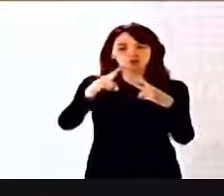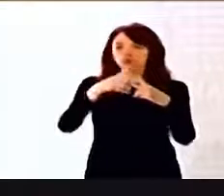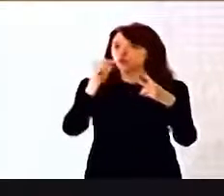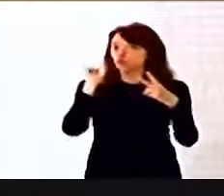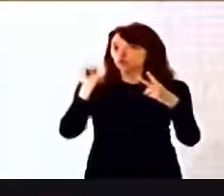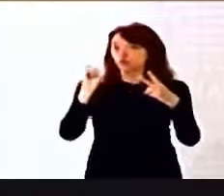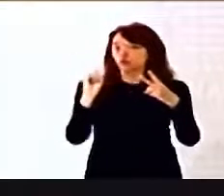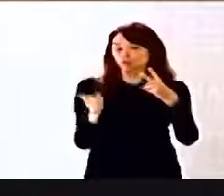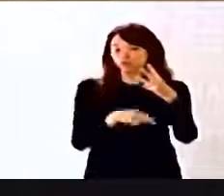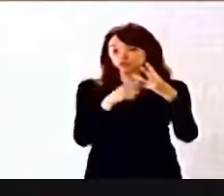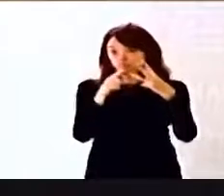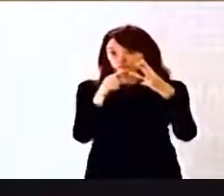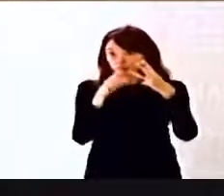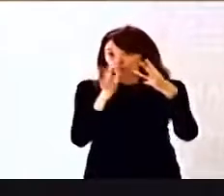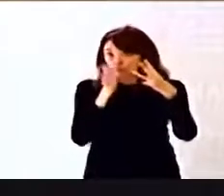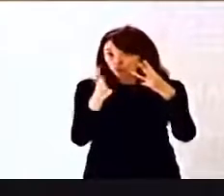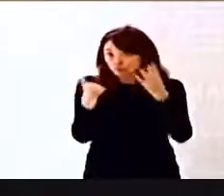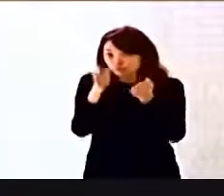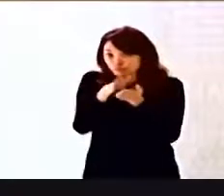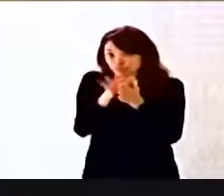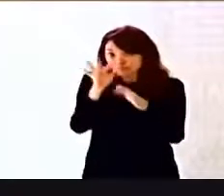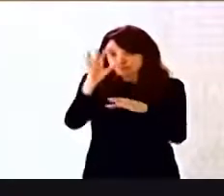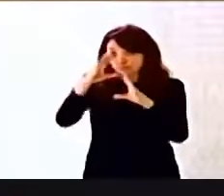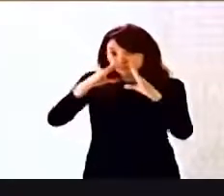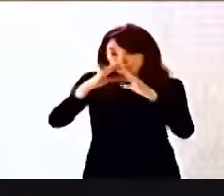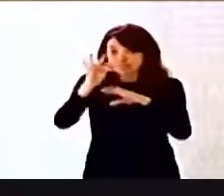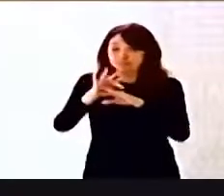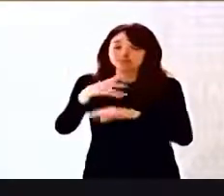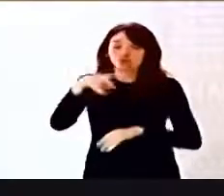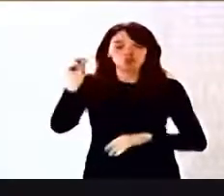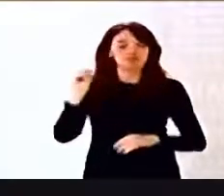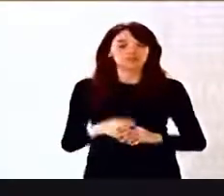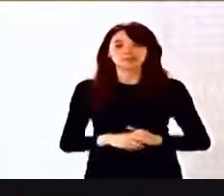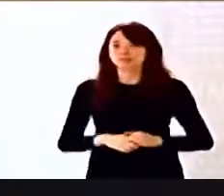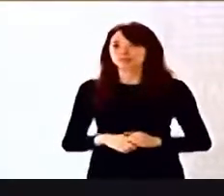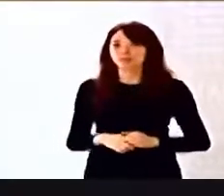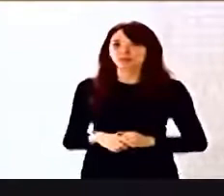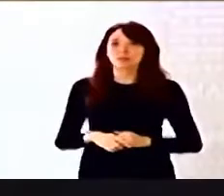caso, evidentemente, por entierro o funeral.